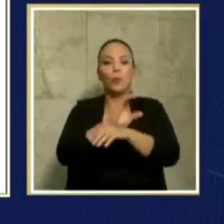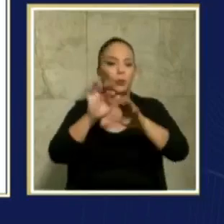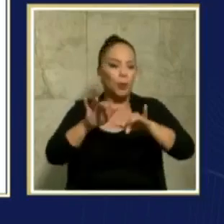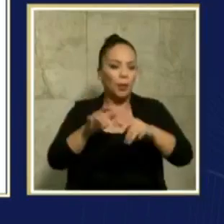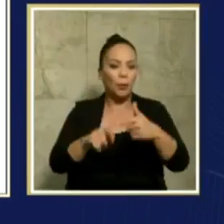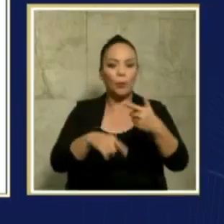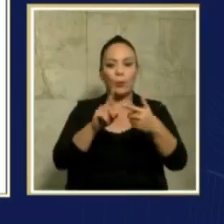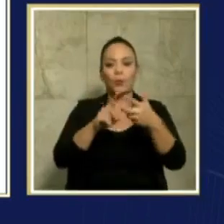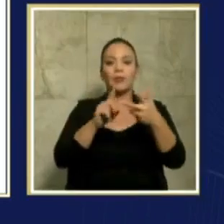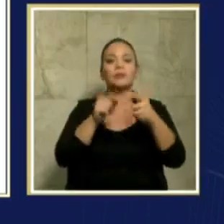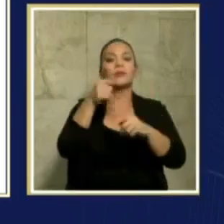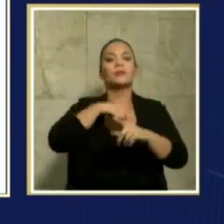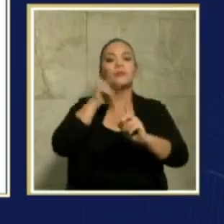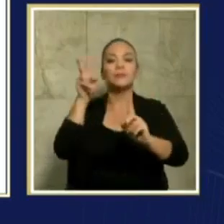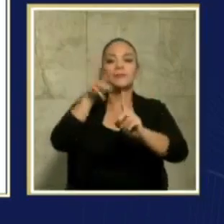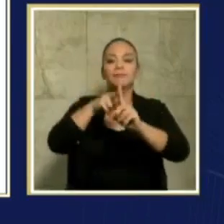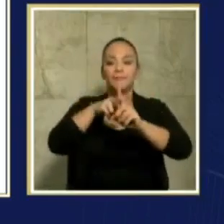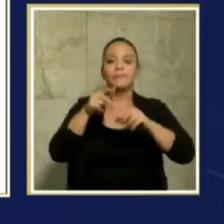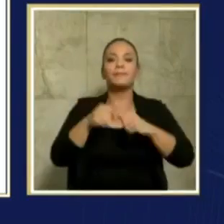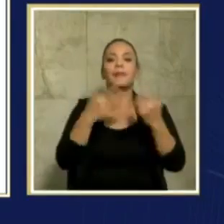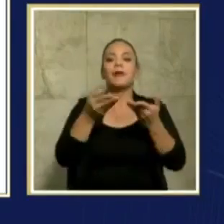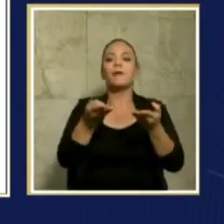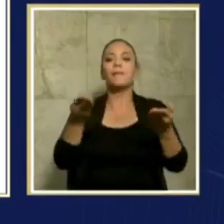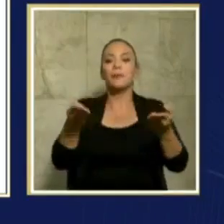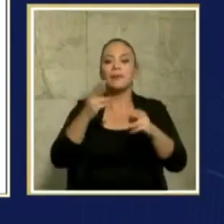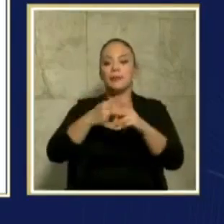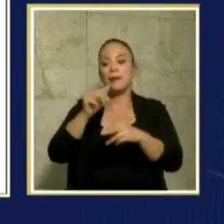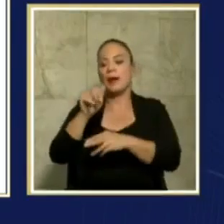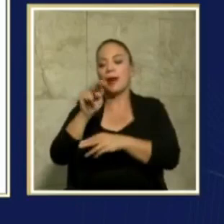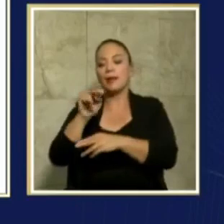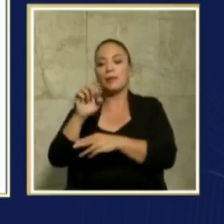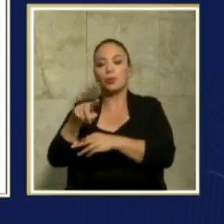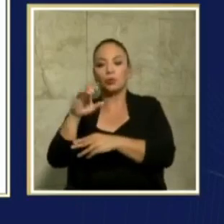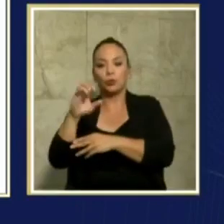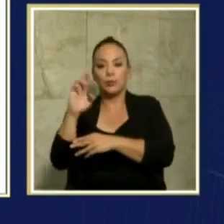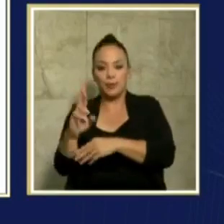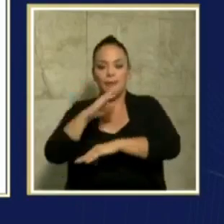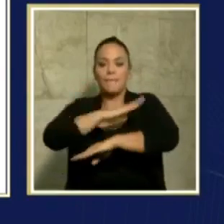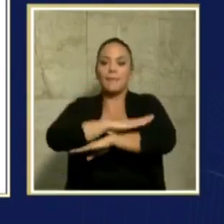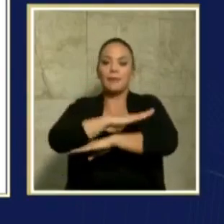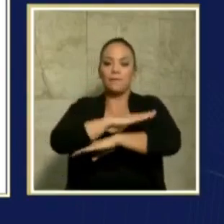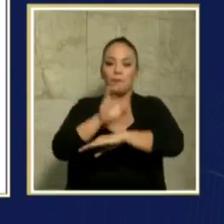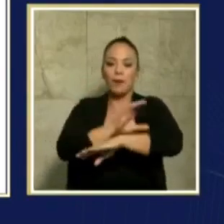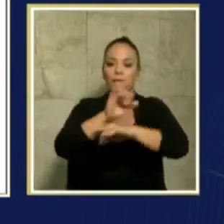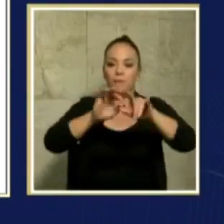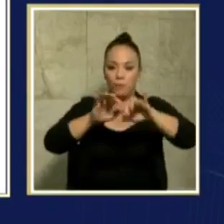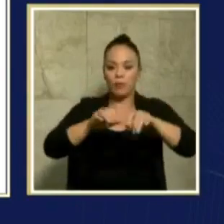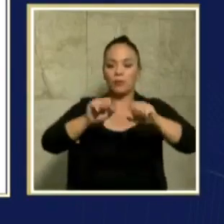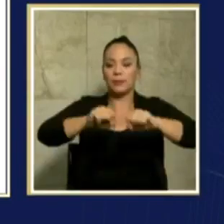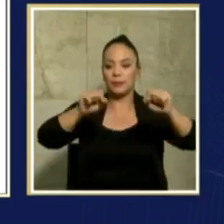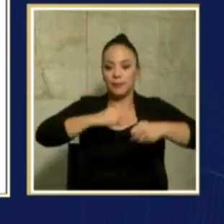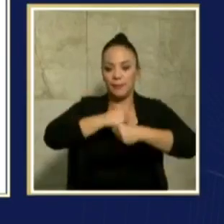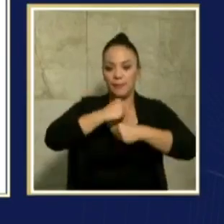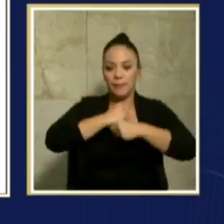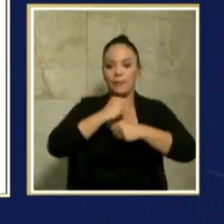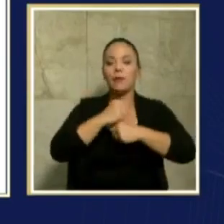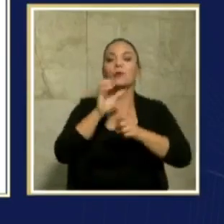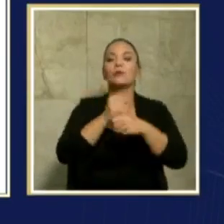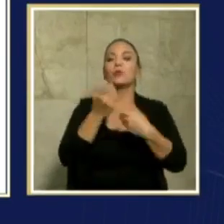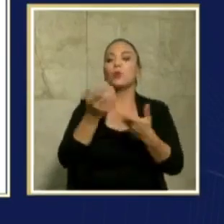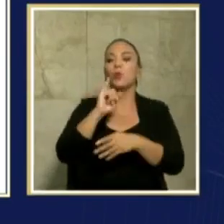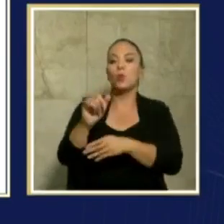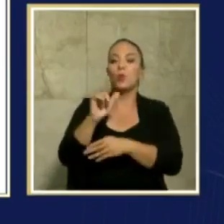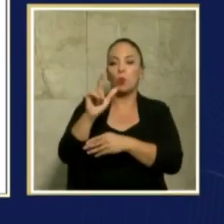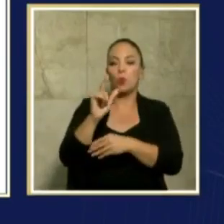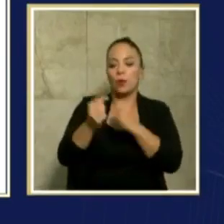Ahí hemos implementado, desarrollado y lanzado la herramienta ANE.cr, que es la plataforma informática del sistema de empleo. Eso se lanzó en